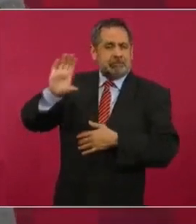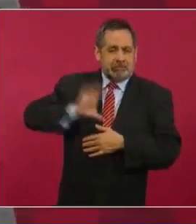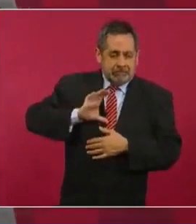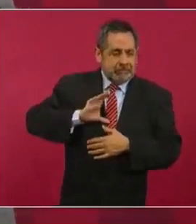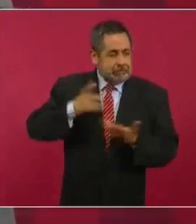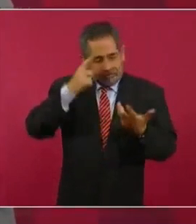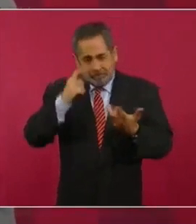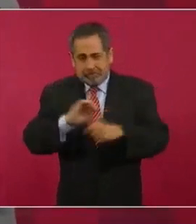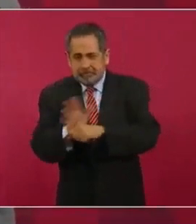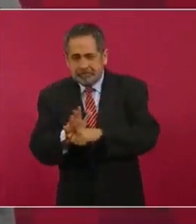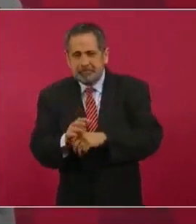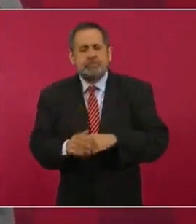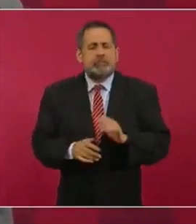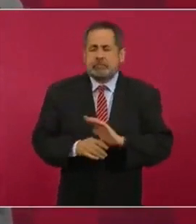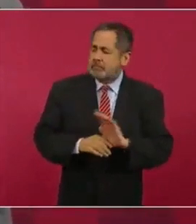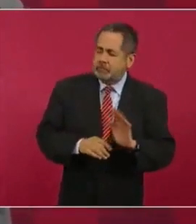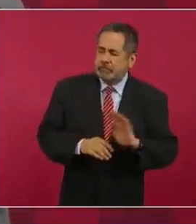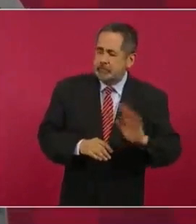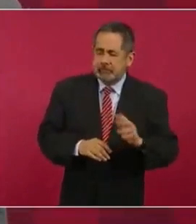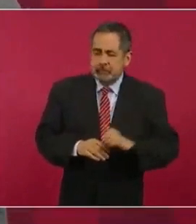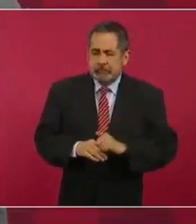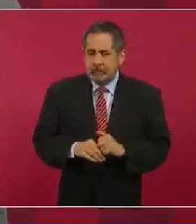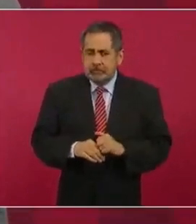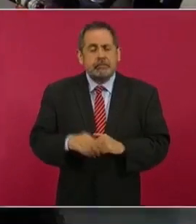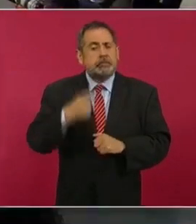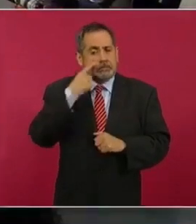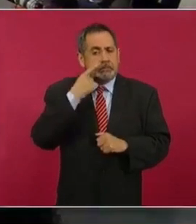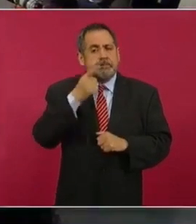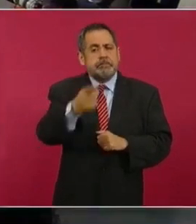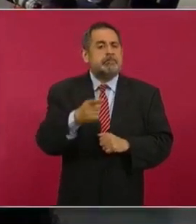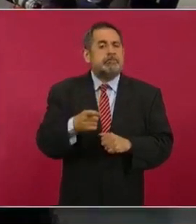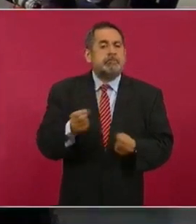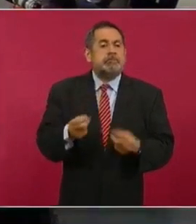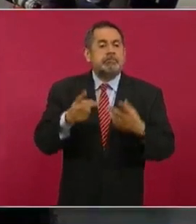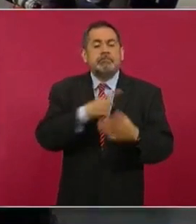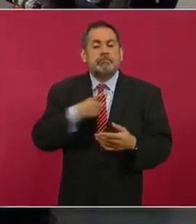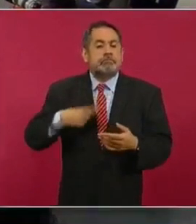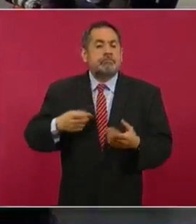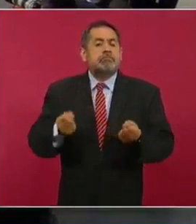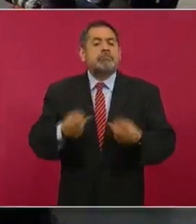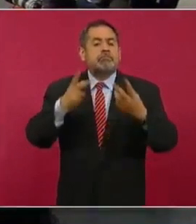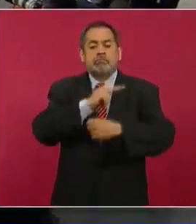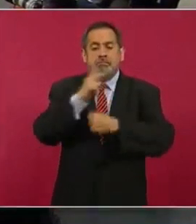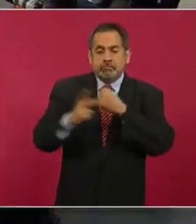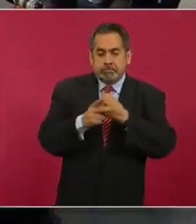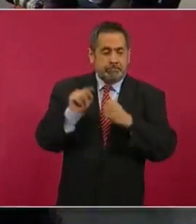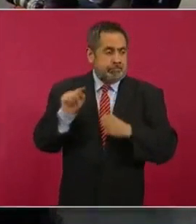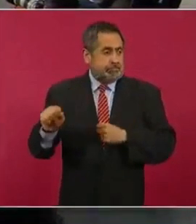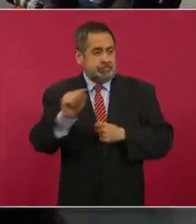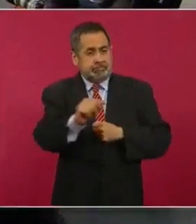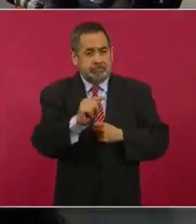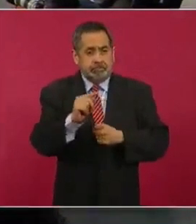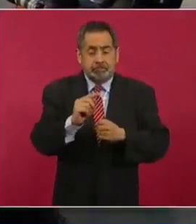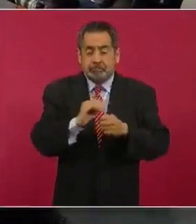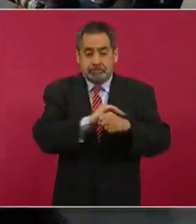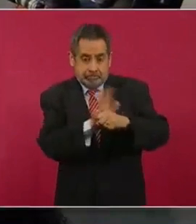¿Por qué no pones la gráfica de la deuda de los países con la